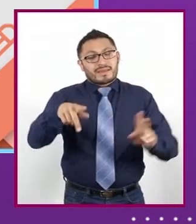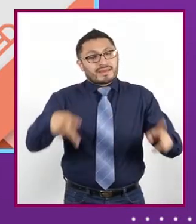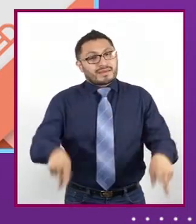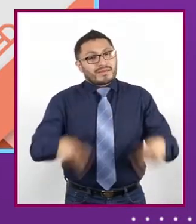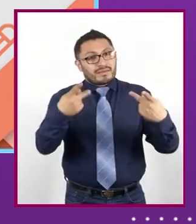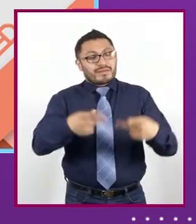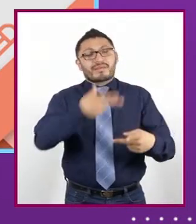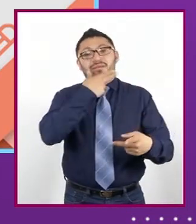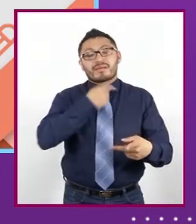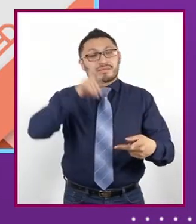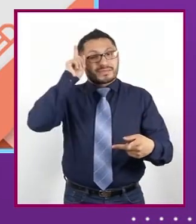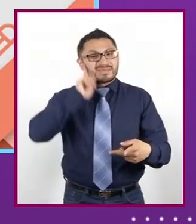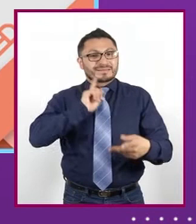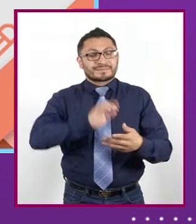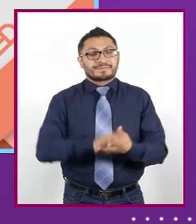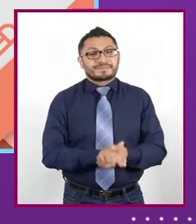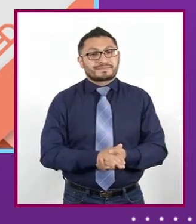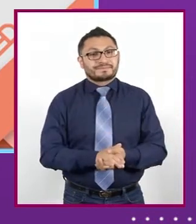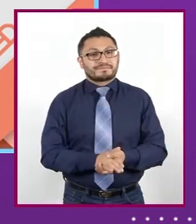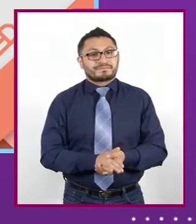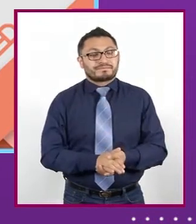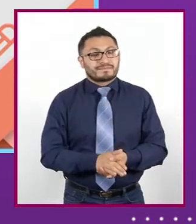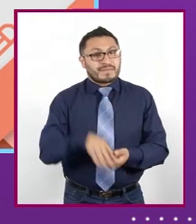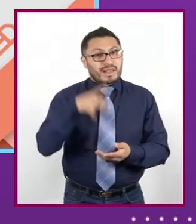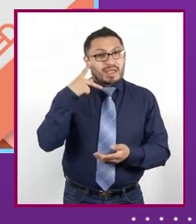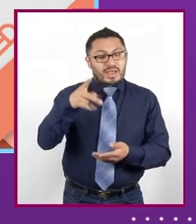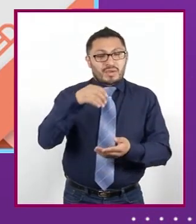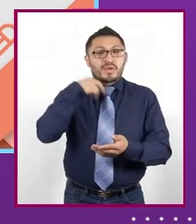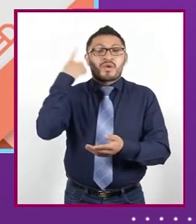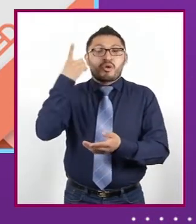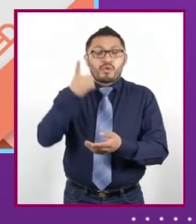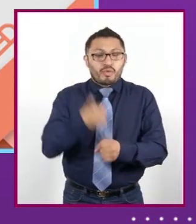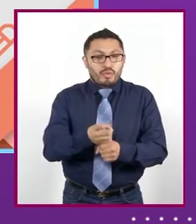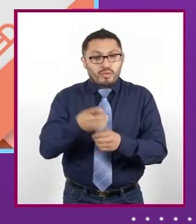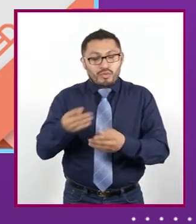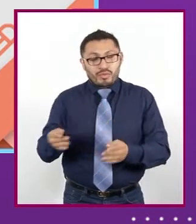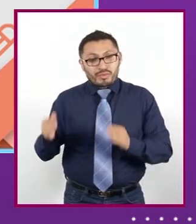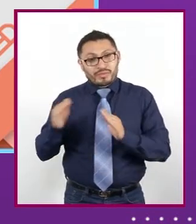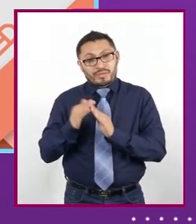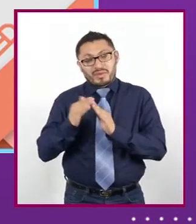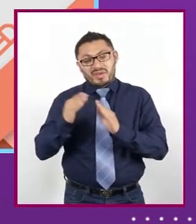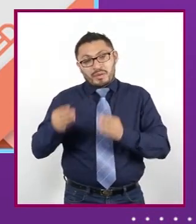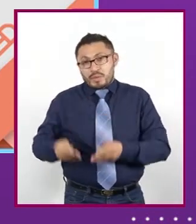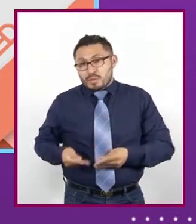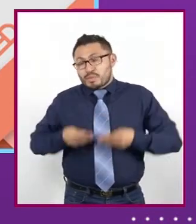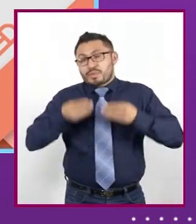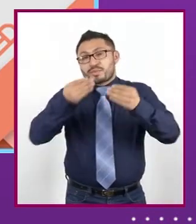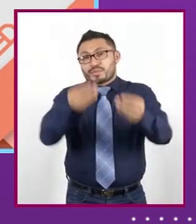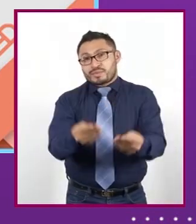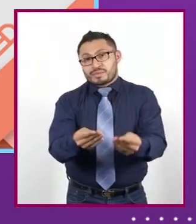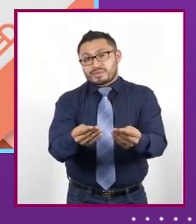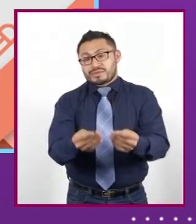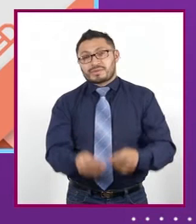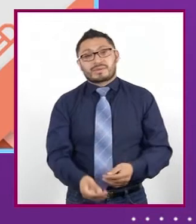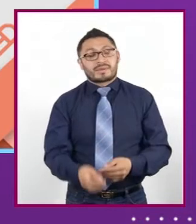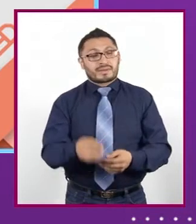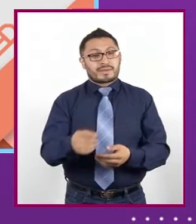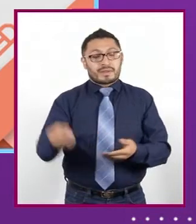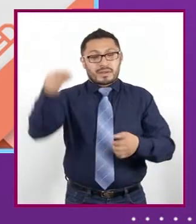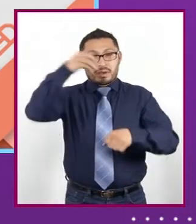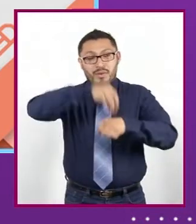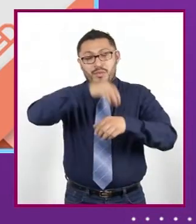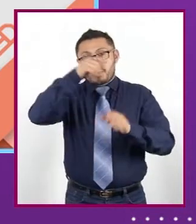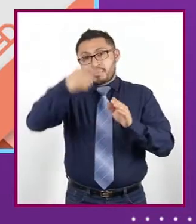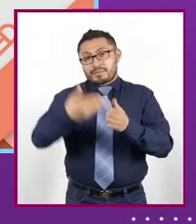señor, señora, ser su deseo de transmitir la propiedad de, citado en la cláusula